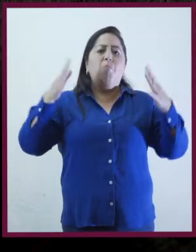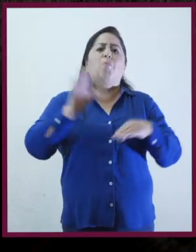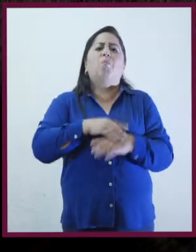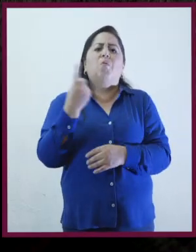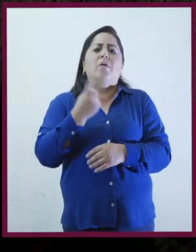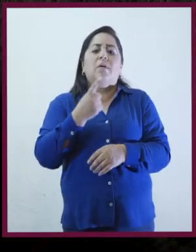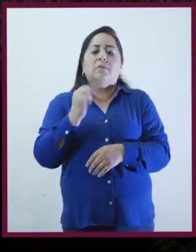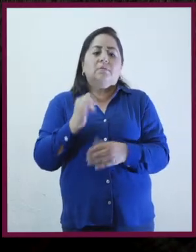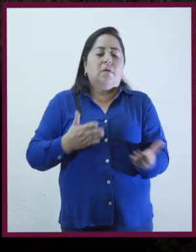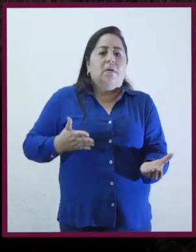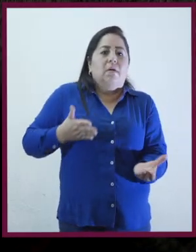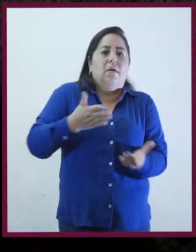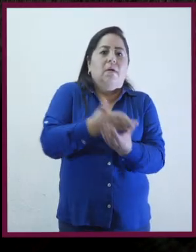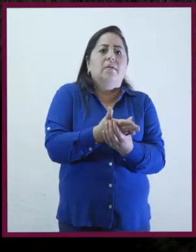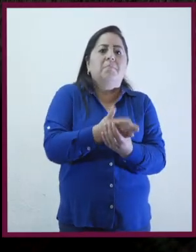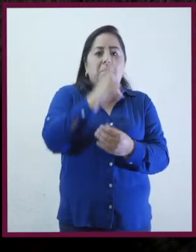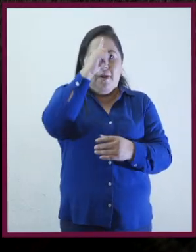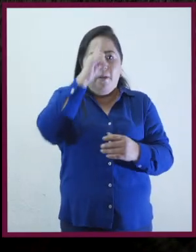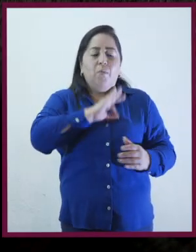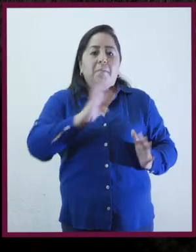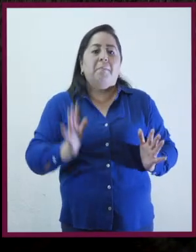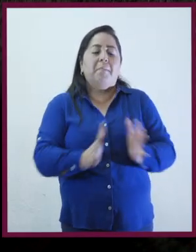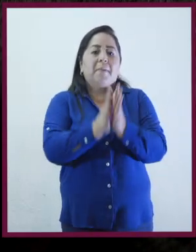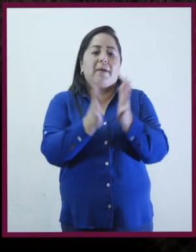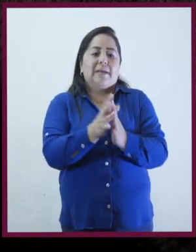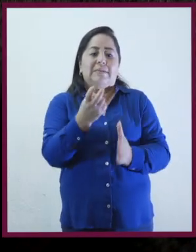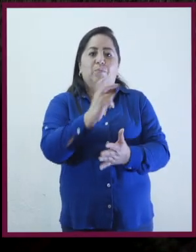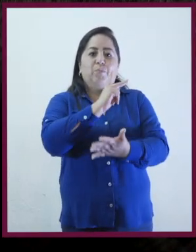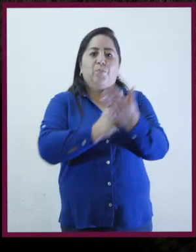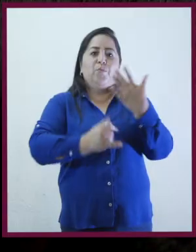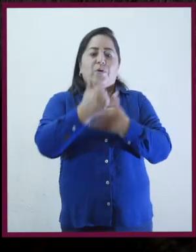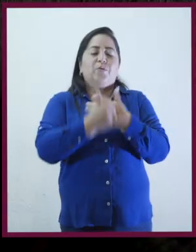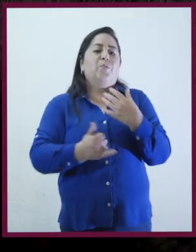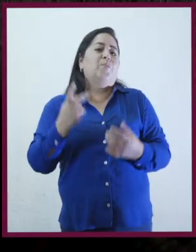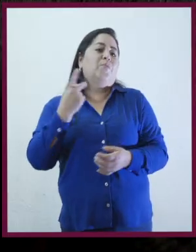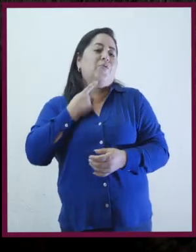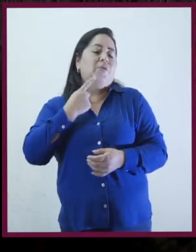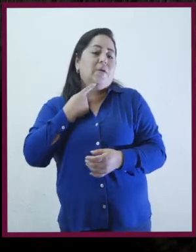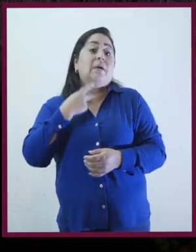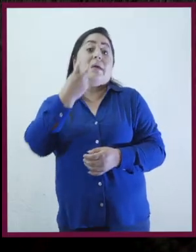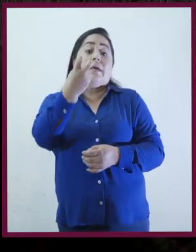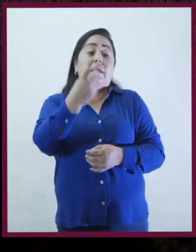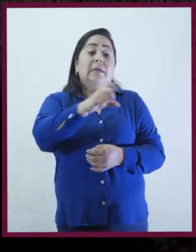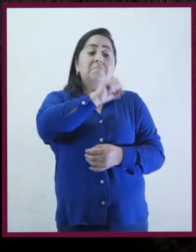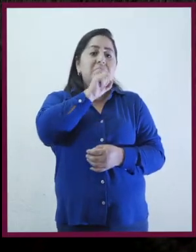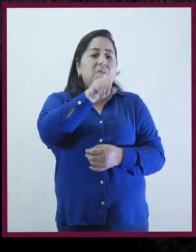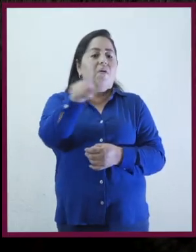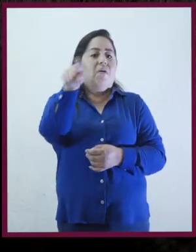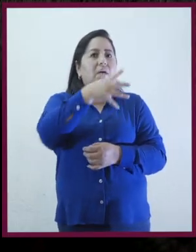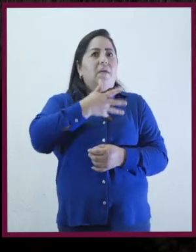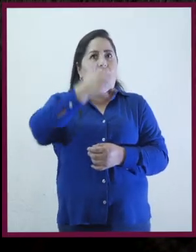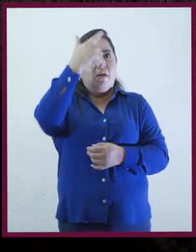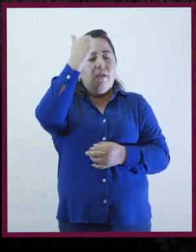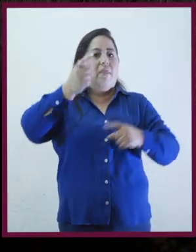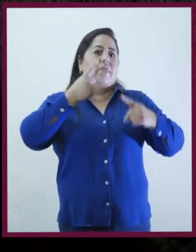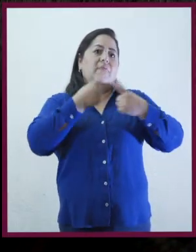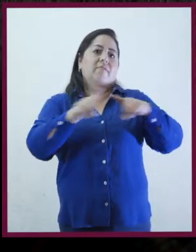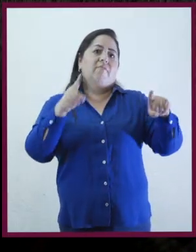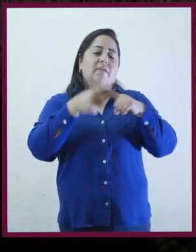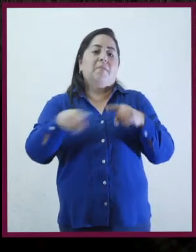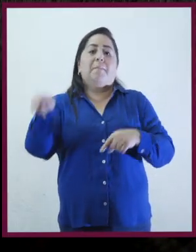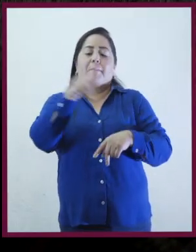habían accedido a participar en este proyecto político, ¿no? Y ahí tenías razones muy diversas, o